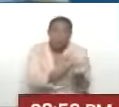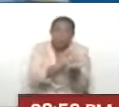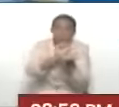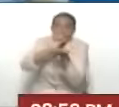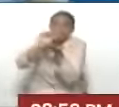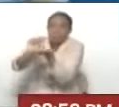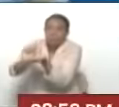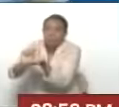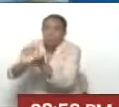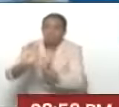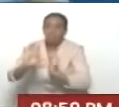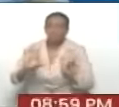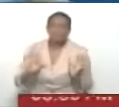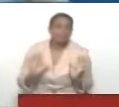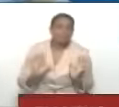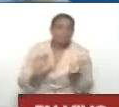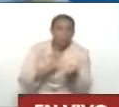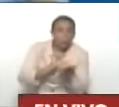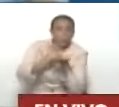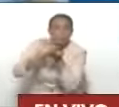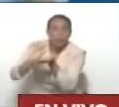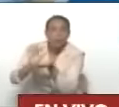con lo que les llega.